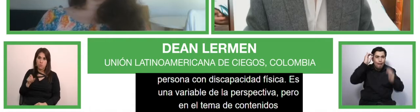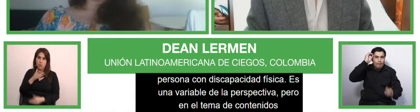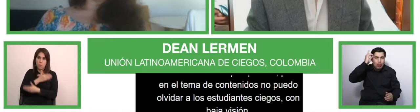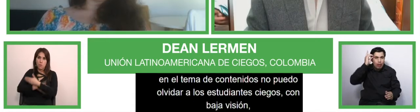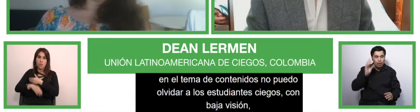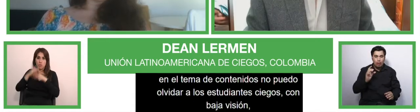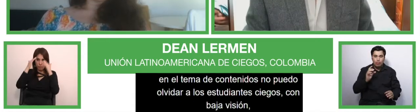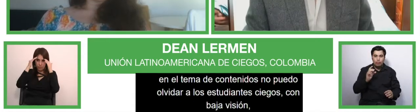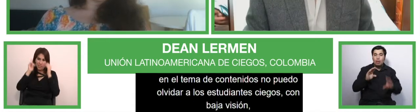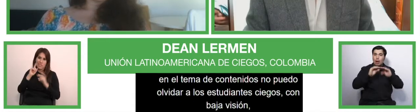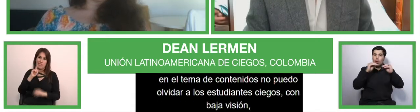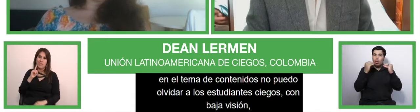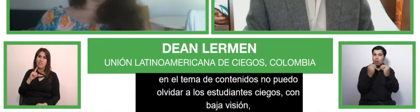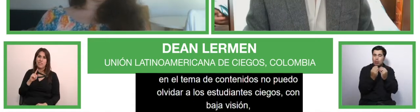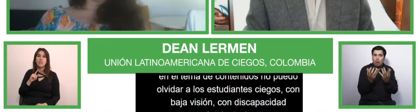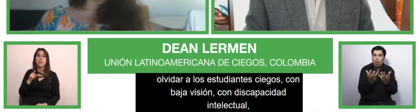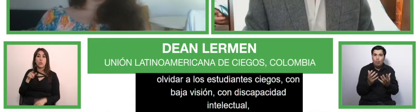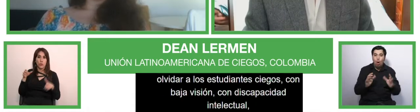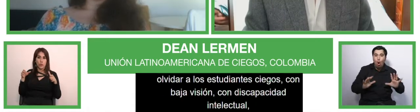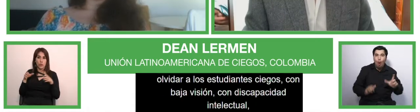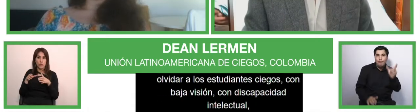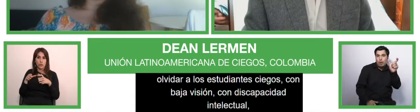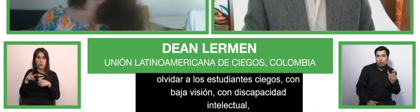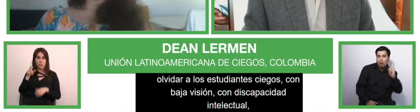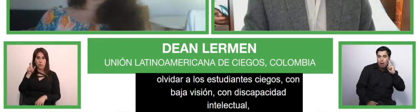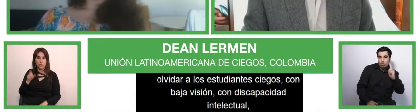supuesto a las personas sordos, ciegas y sordas.